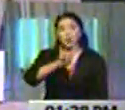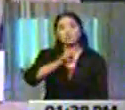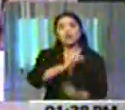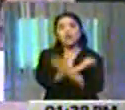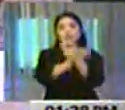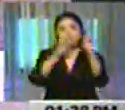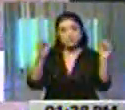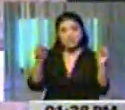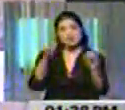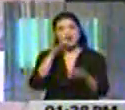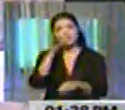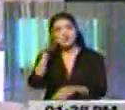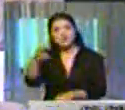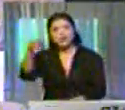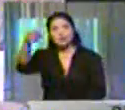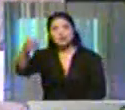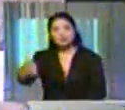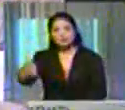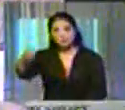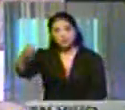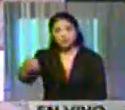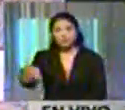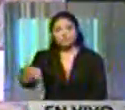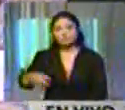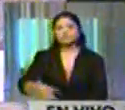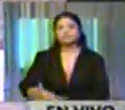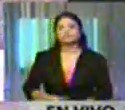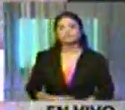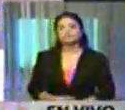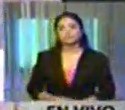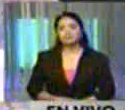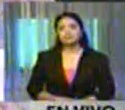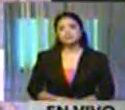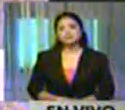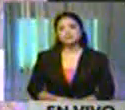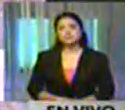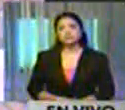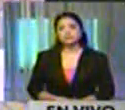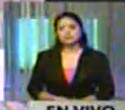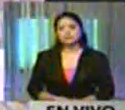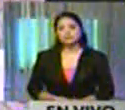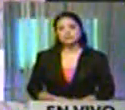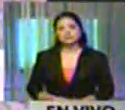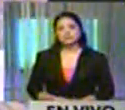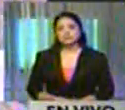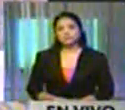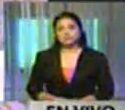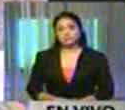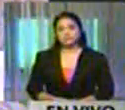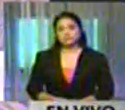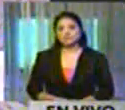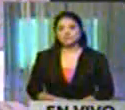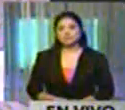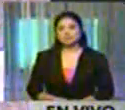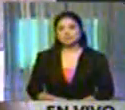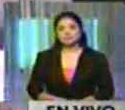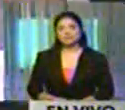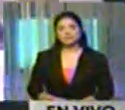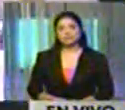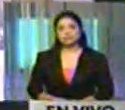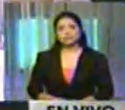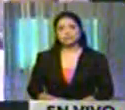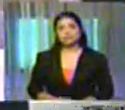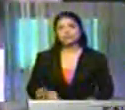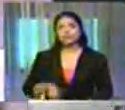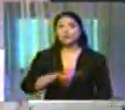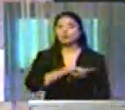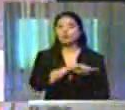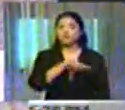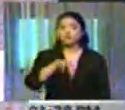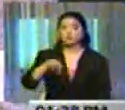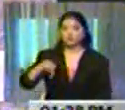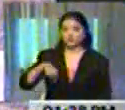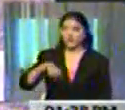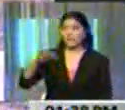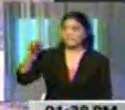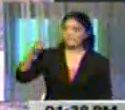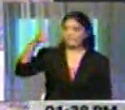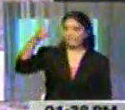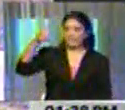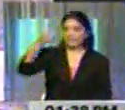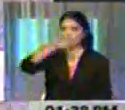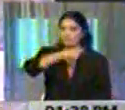allí en el Tribunal Supremo de Justicia. Nosotros, desde el presidente Nicolás